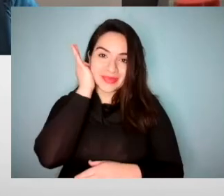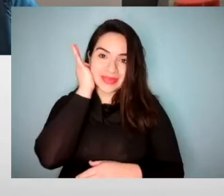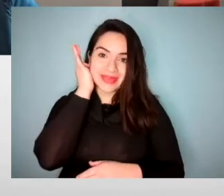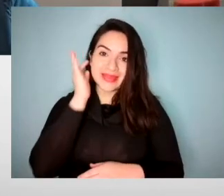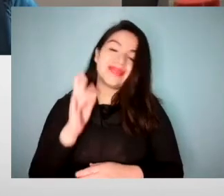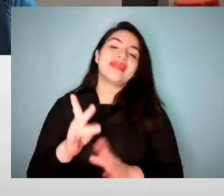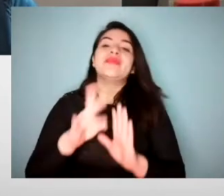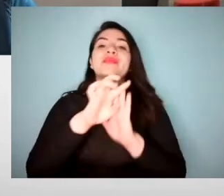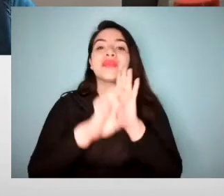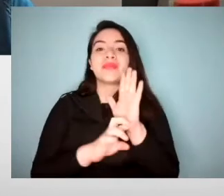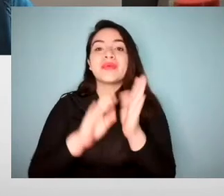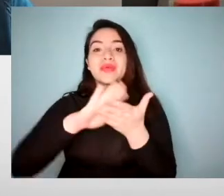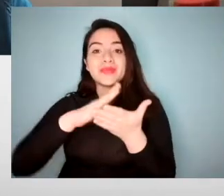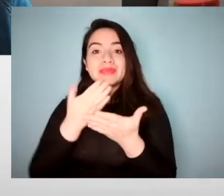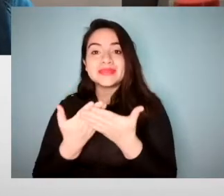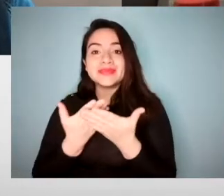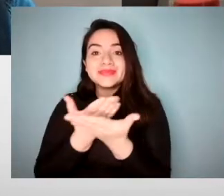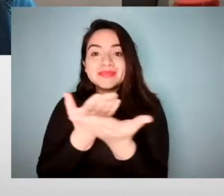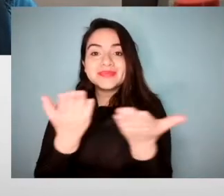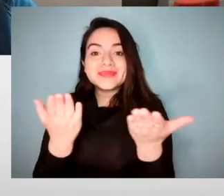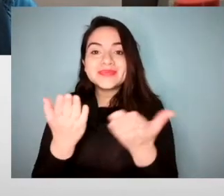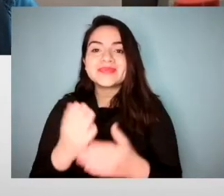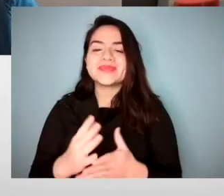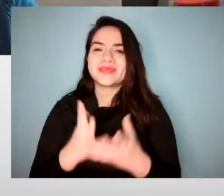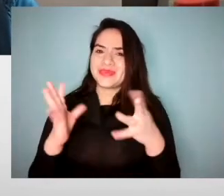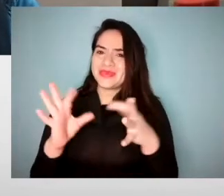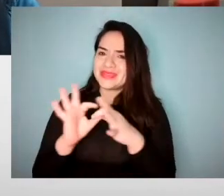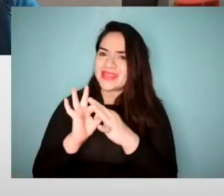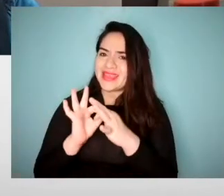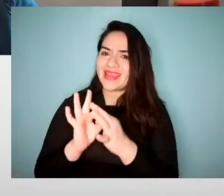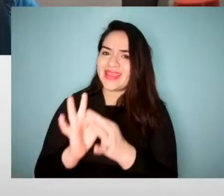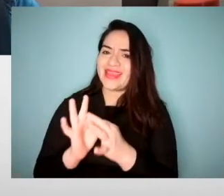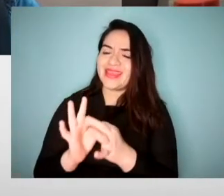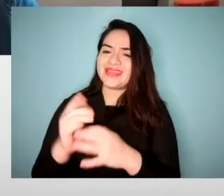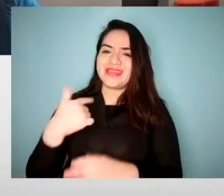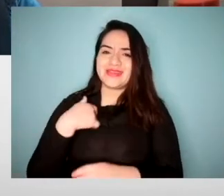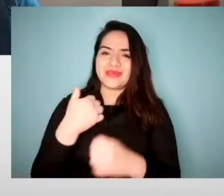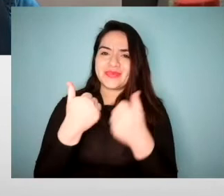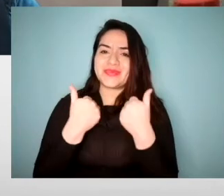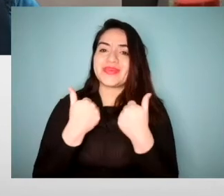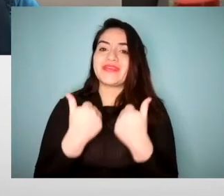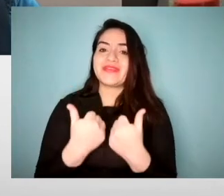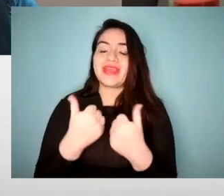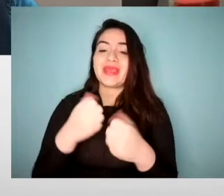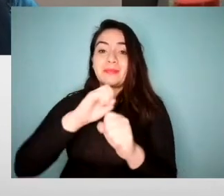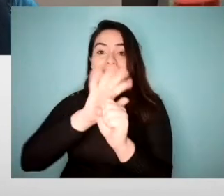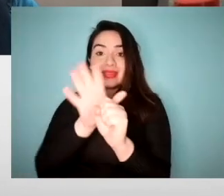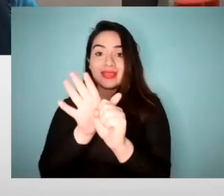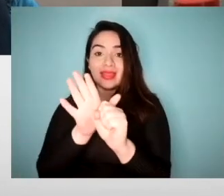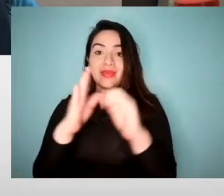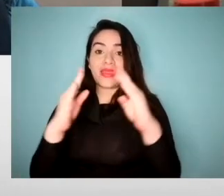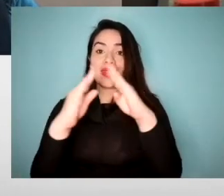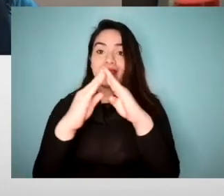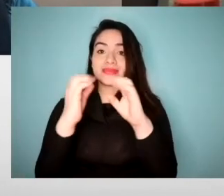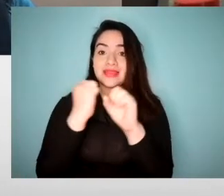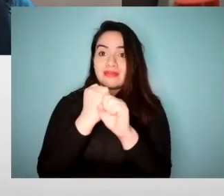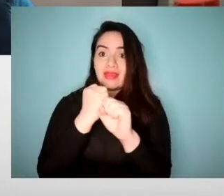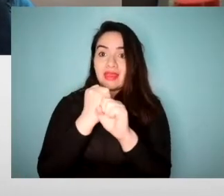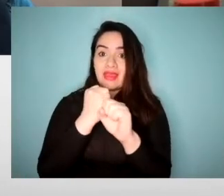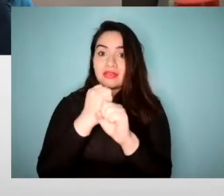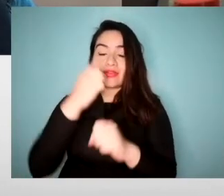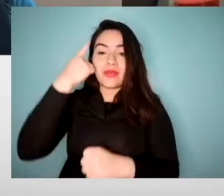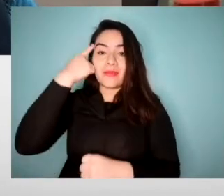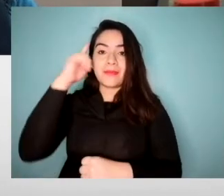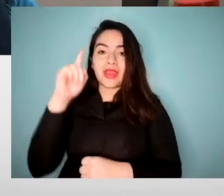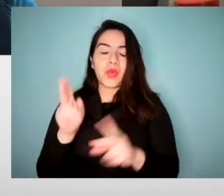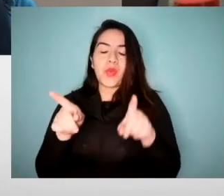estado? Muchas gracias. He estado muy bien en pandemia, teletrabajo, pero haciendo la ciencia que me gusta